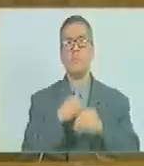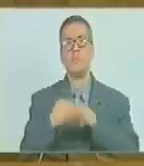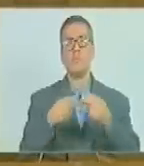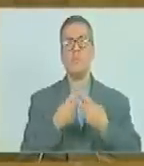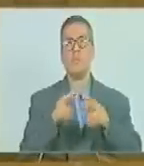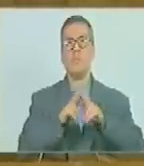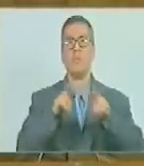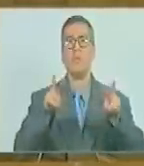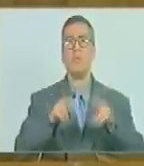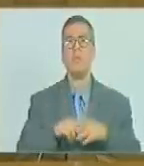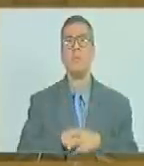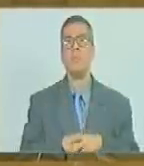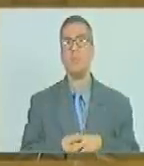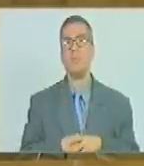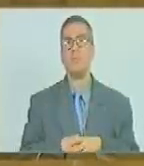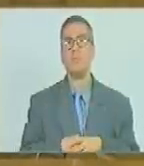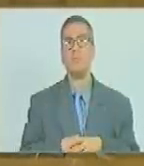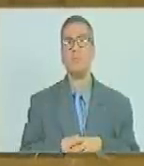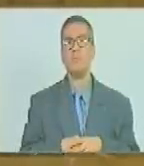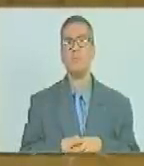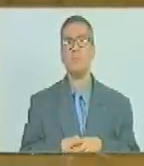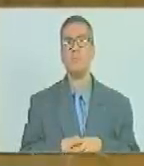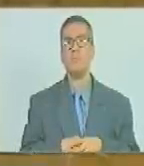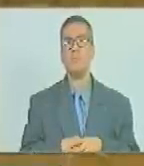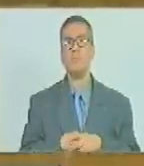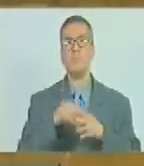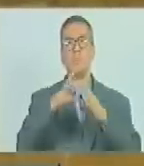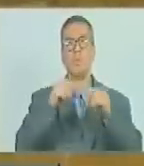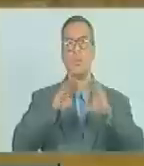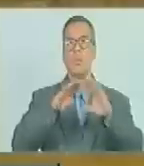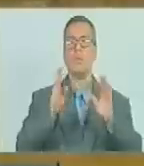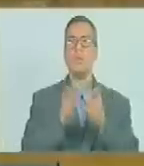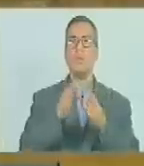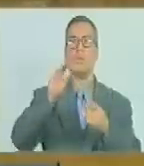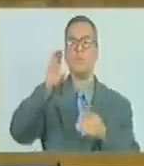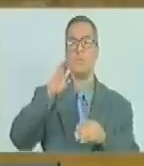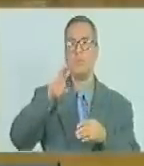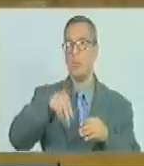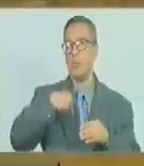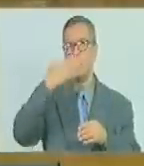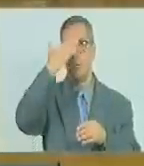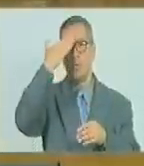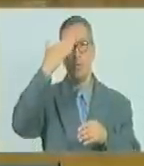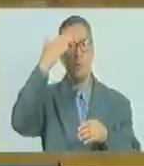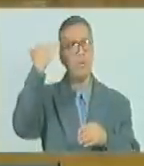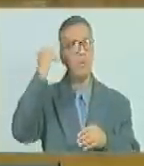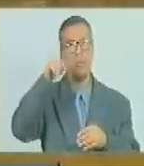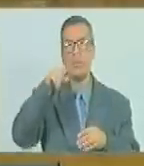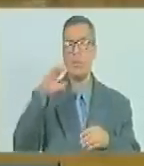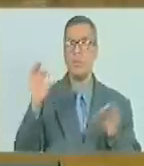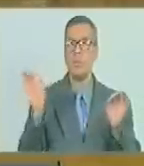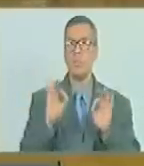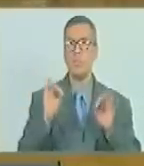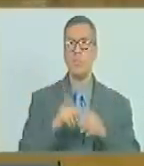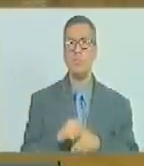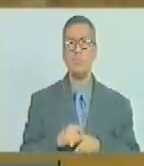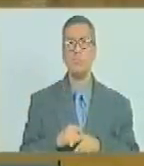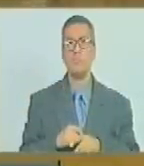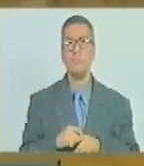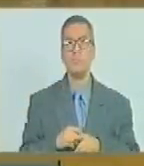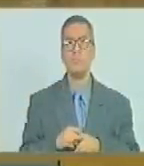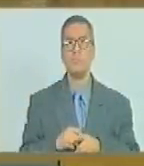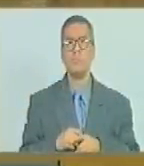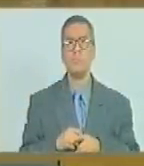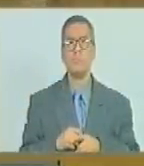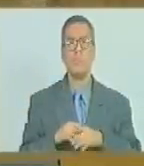paz en el planeta. No podemos olvidar tampoco